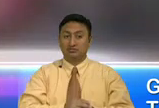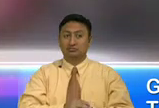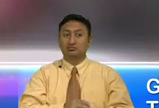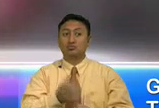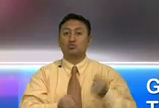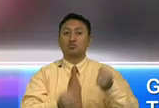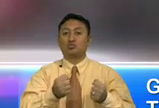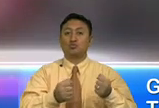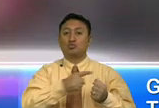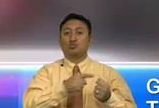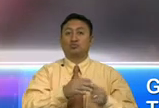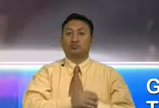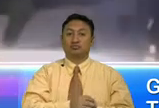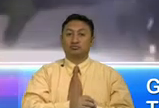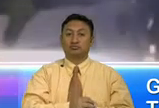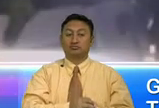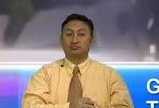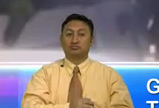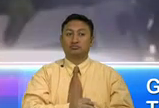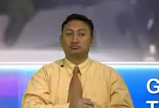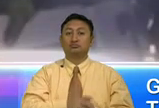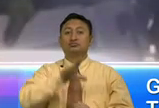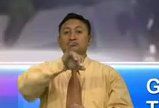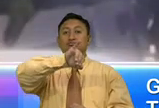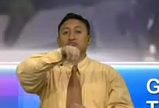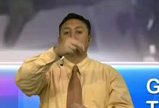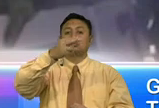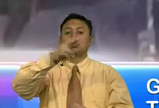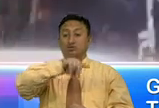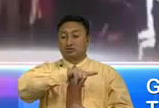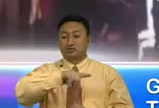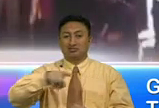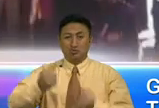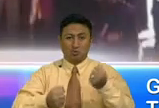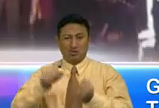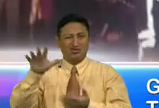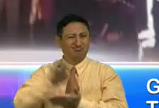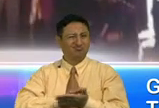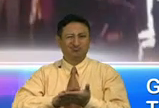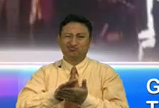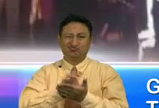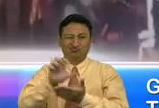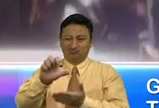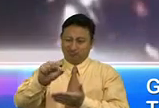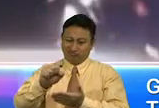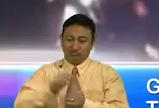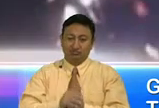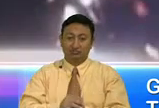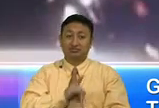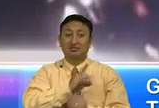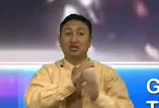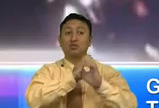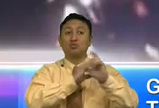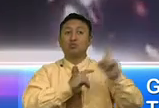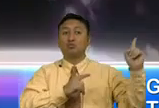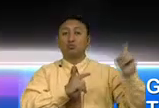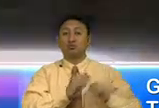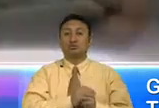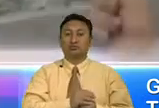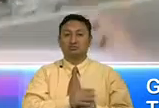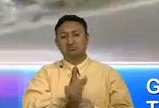que conducía el señor Rosado quedó completamente destrozada y la del bus de transportación pública interprovincial